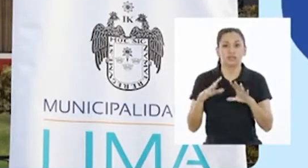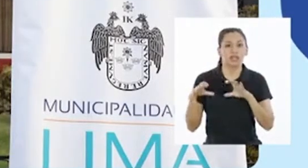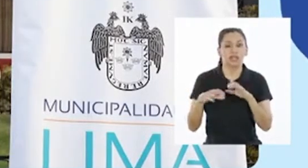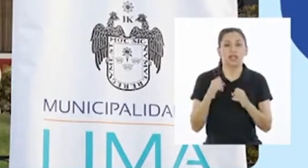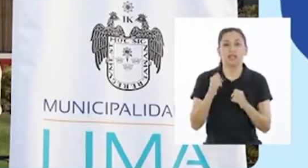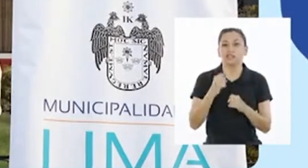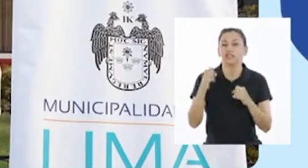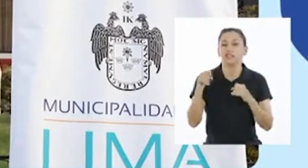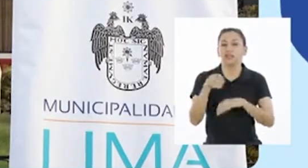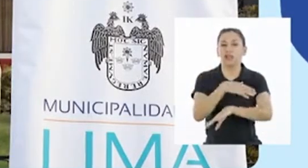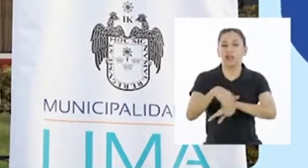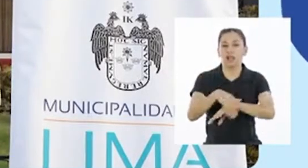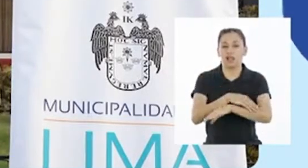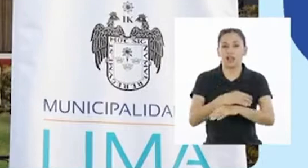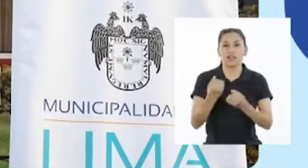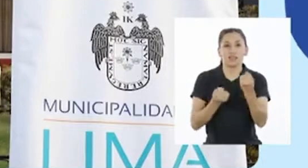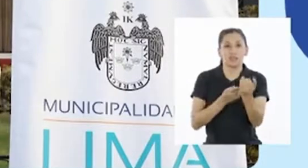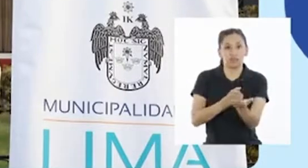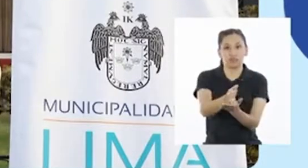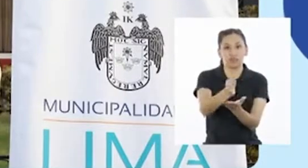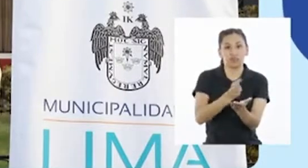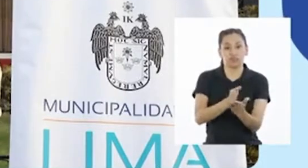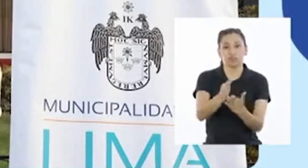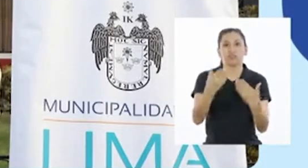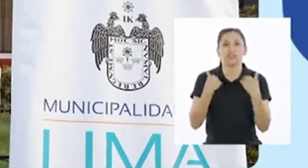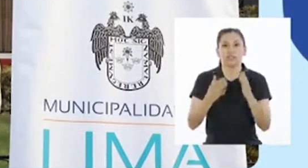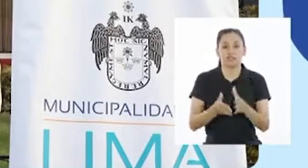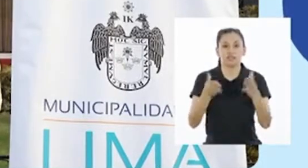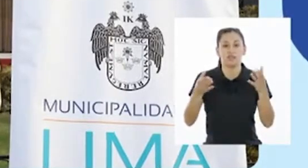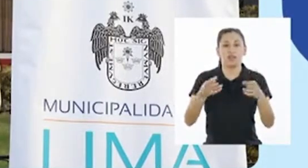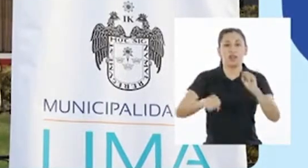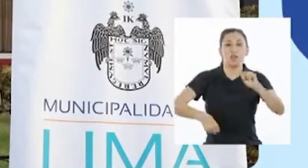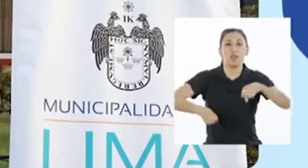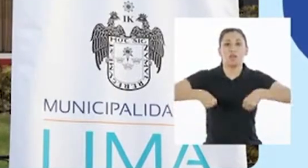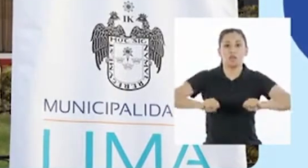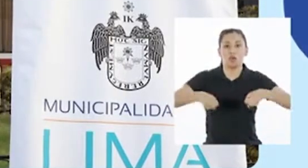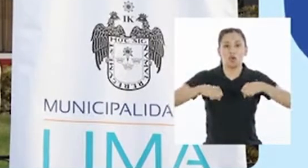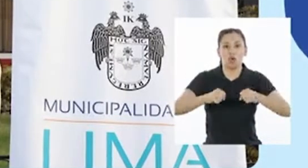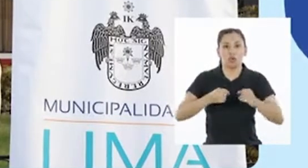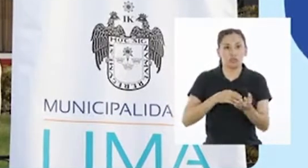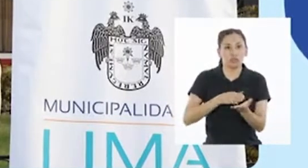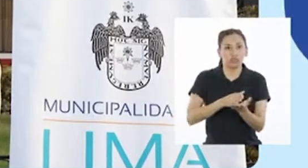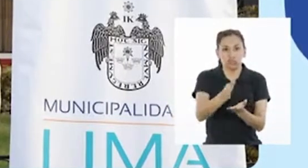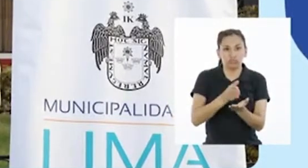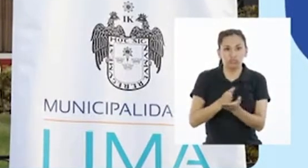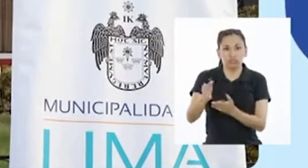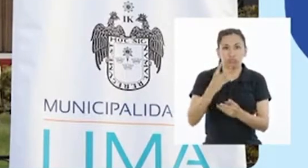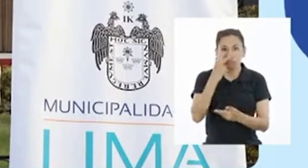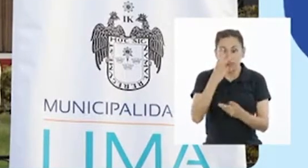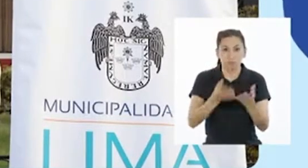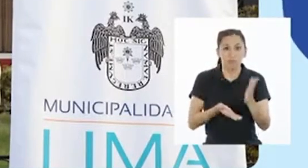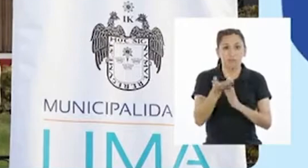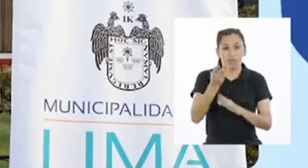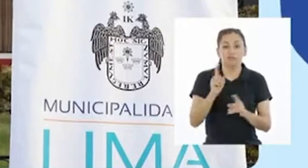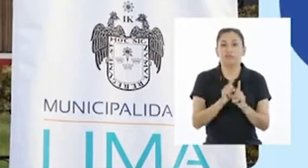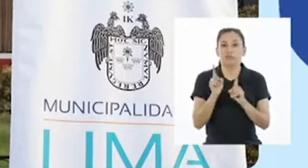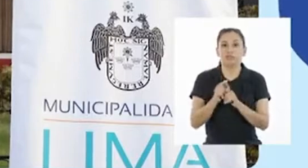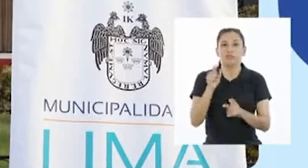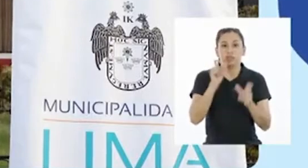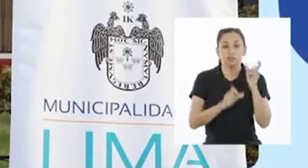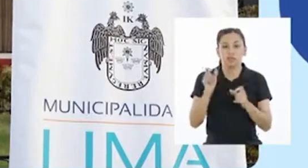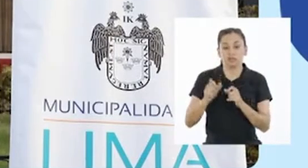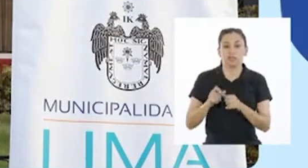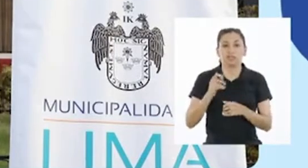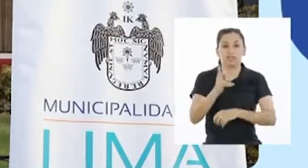flota vehicular y ahora las calles del cercado de Lima tendrán más camionetas y motocicletas patrullando constantemente. Por último, también